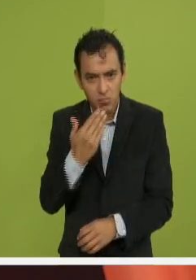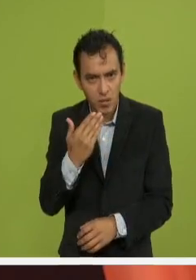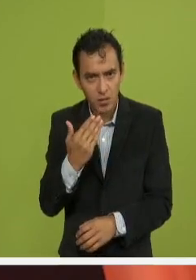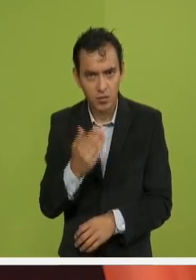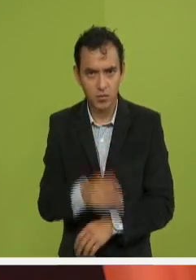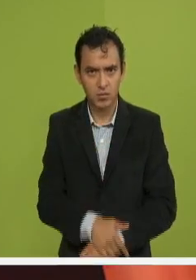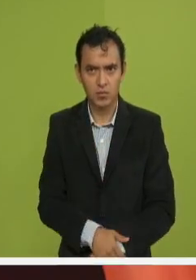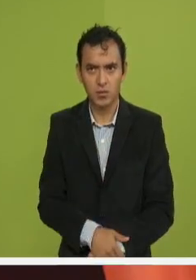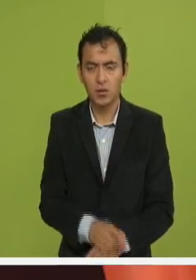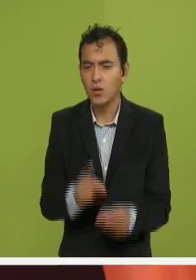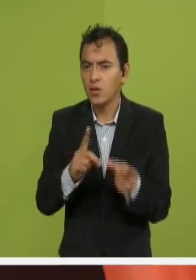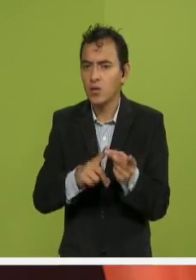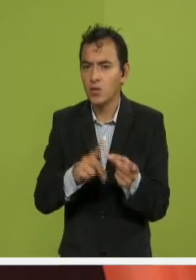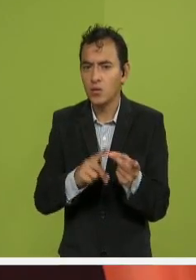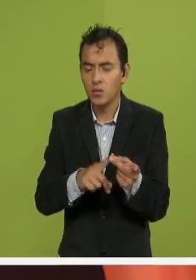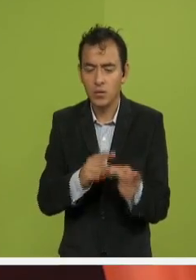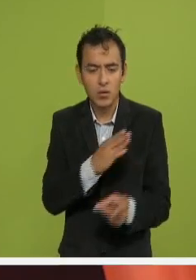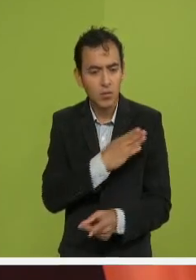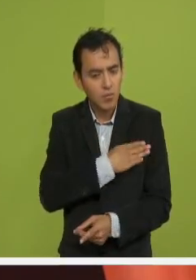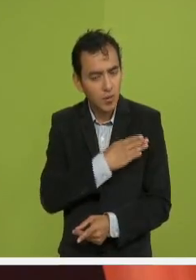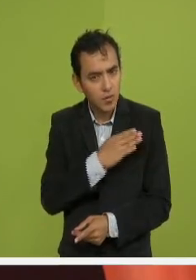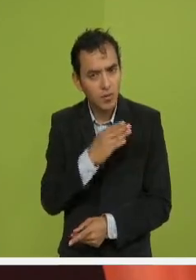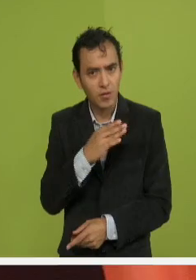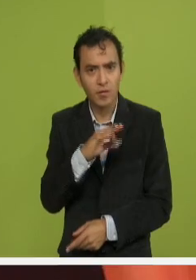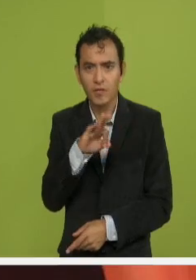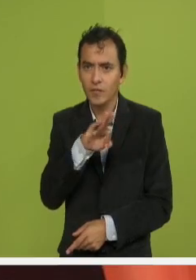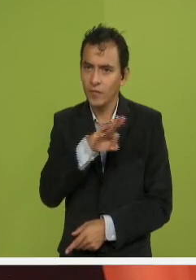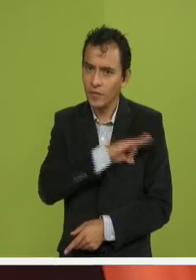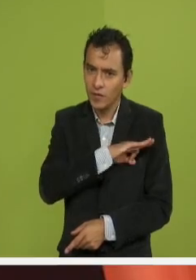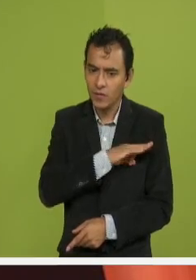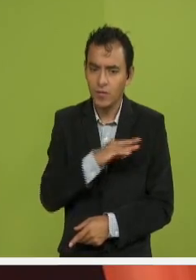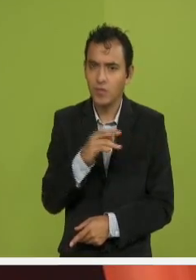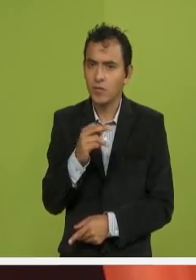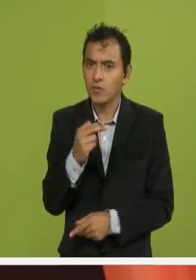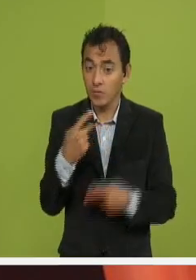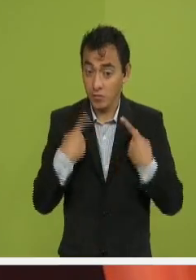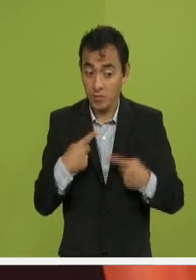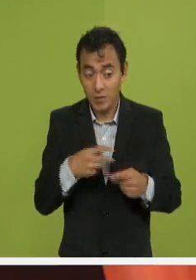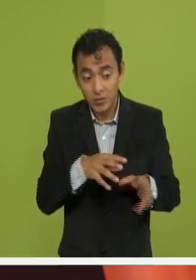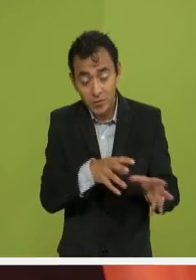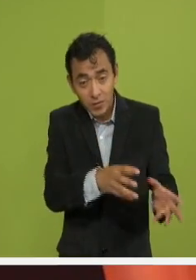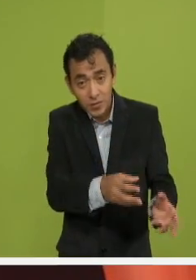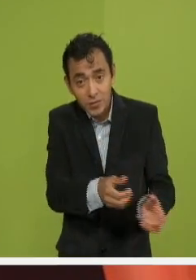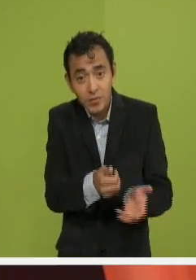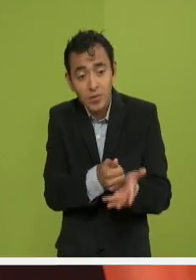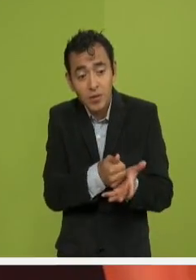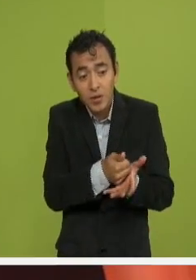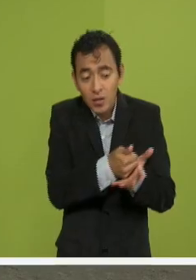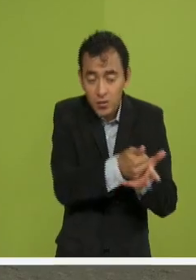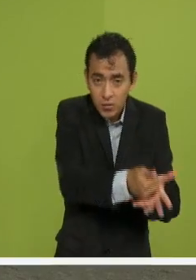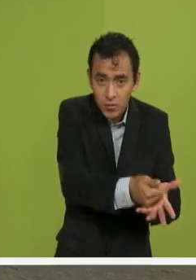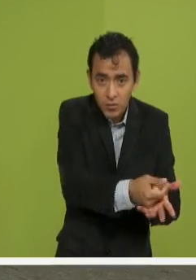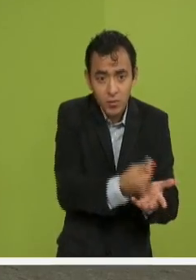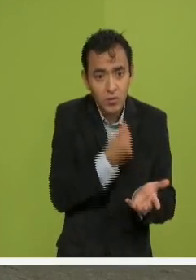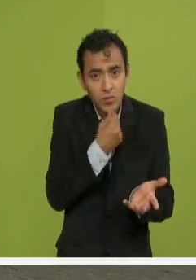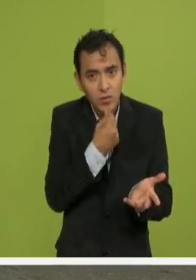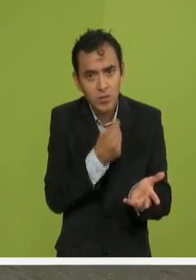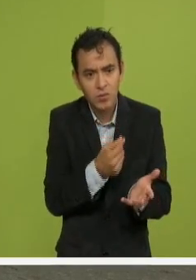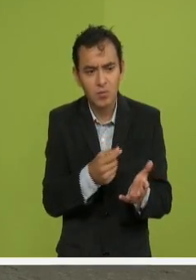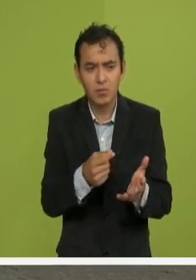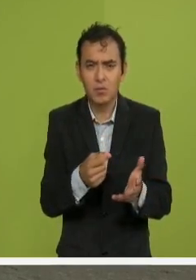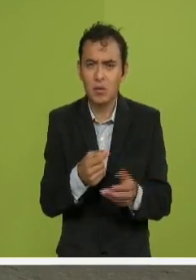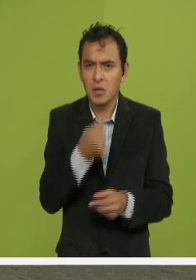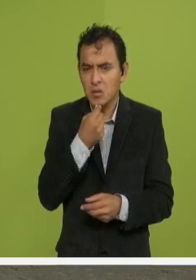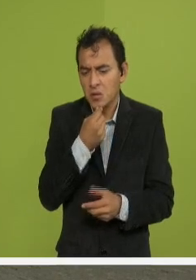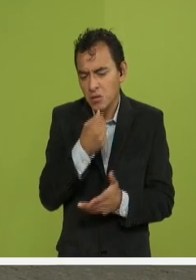donde de muy buena fe alguna persona recoge un niño o le empieza a brindar ayuda. A cambio, el niño hace